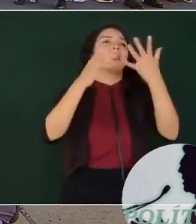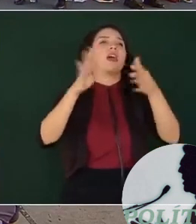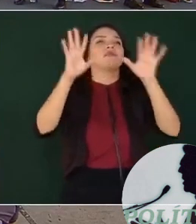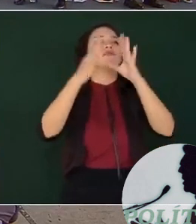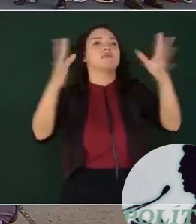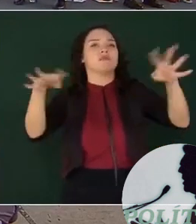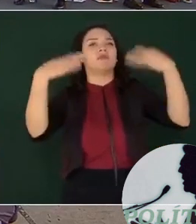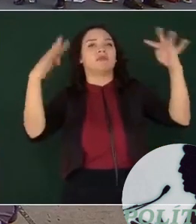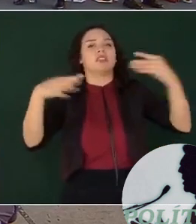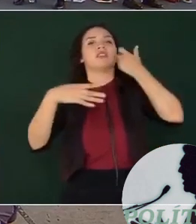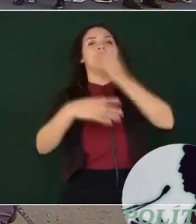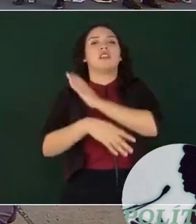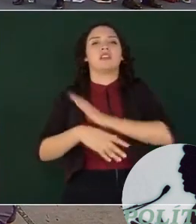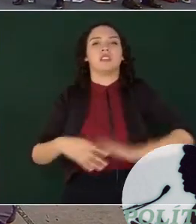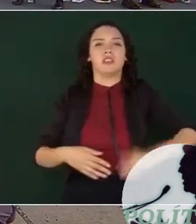Entonces,